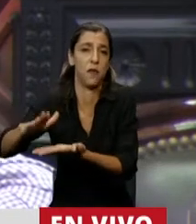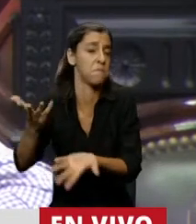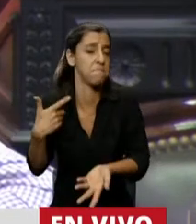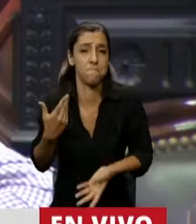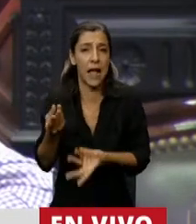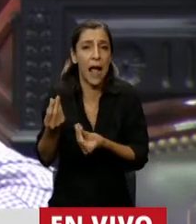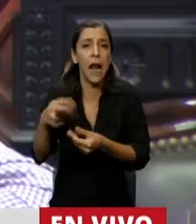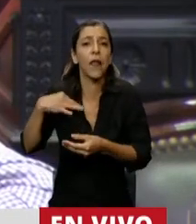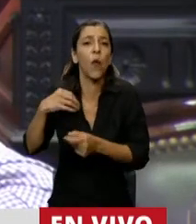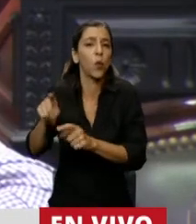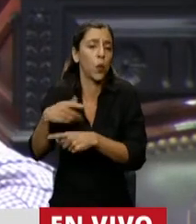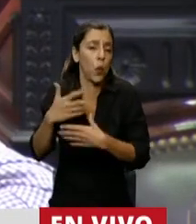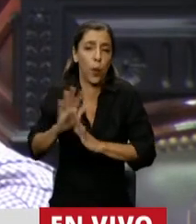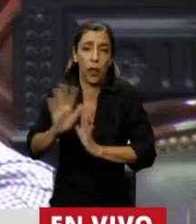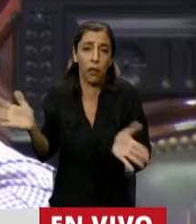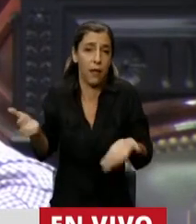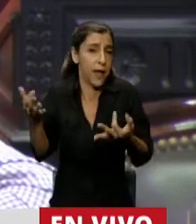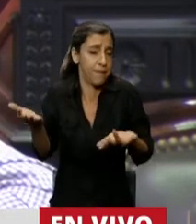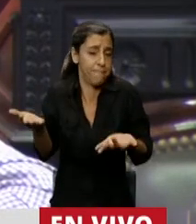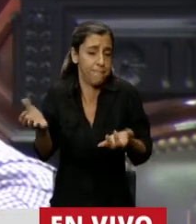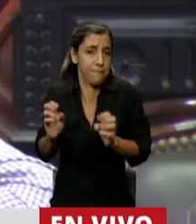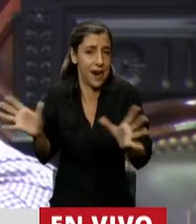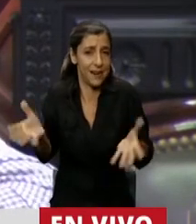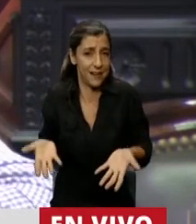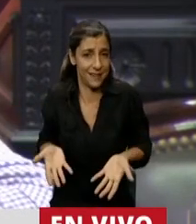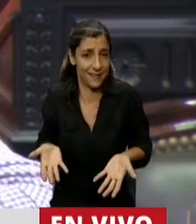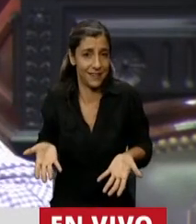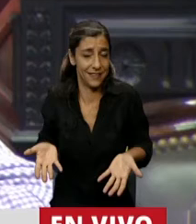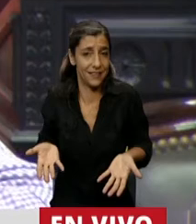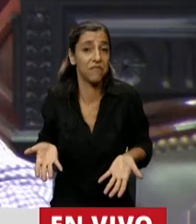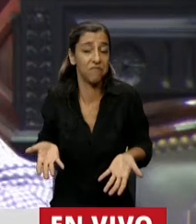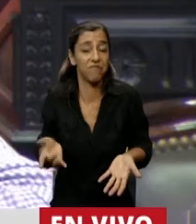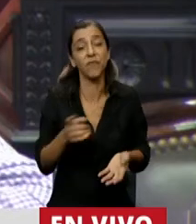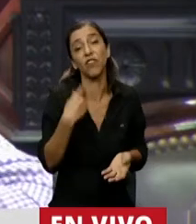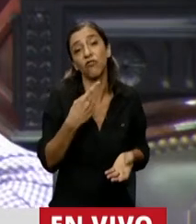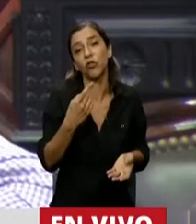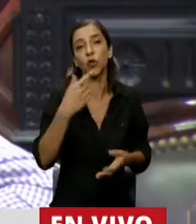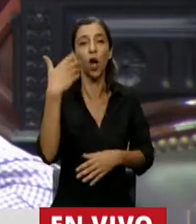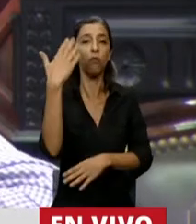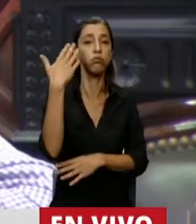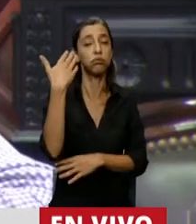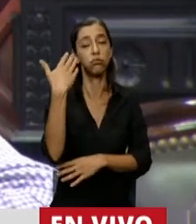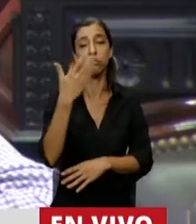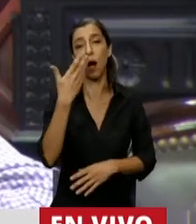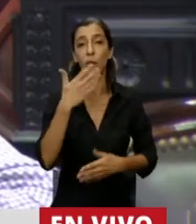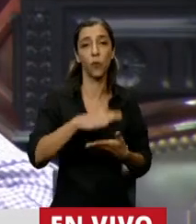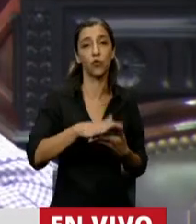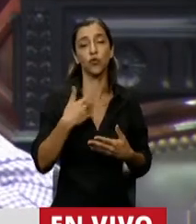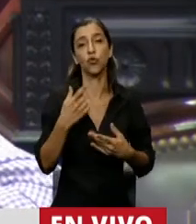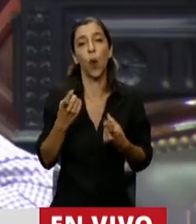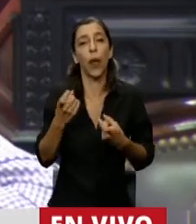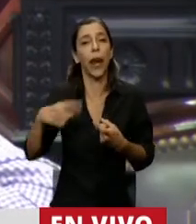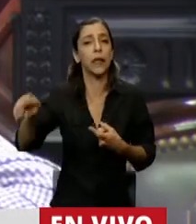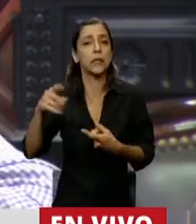una mejor calidad de vida en el final de sus vidas. Mientras tanto, algunos jugamos al discurso acá, a hablar de la necesidad de